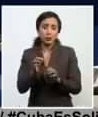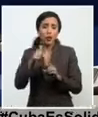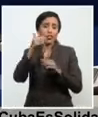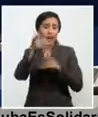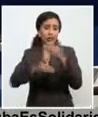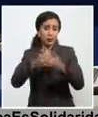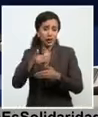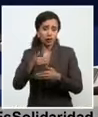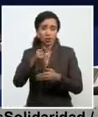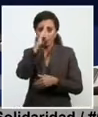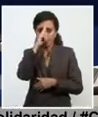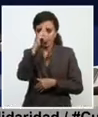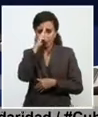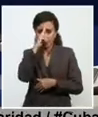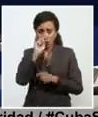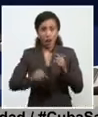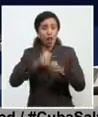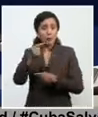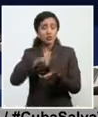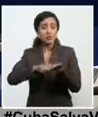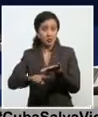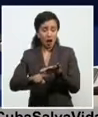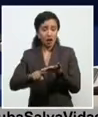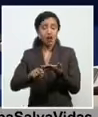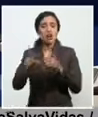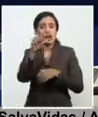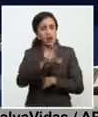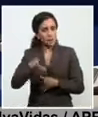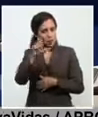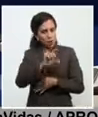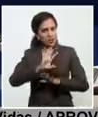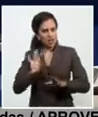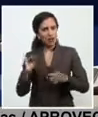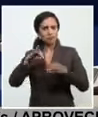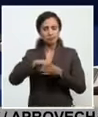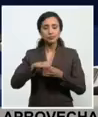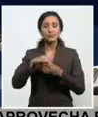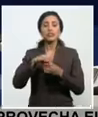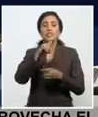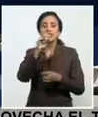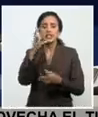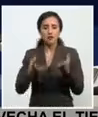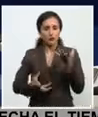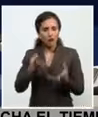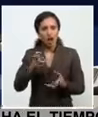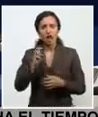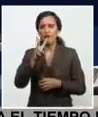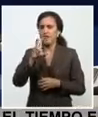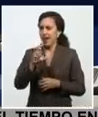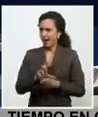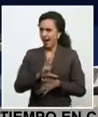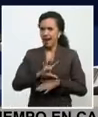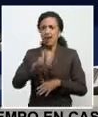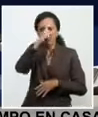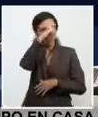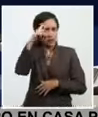Se suma la próxima semana Camagüey, ya se incorporaron Cienfuegos, Villa Clara, Santi